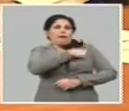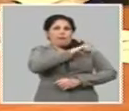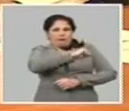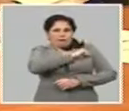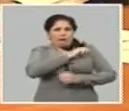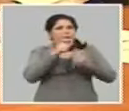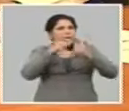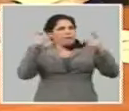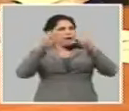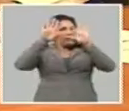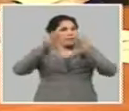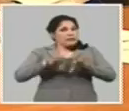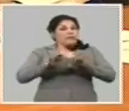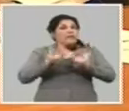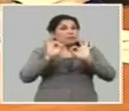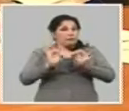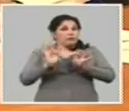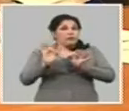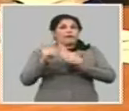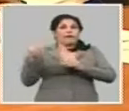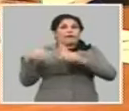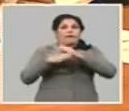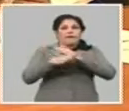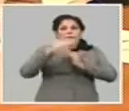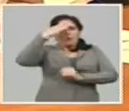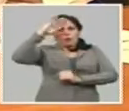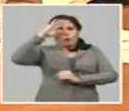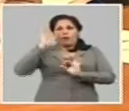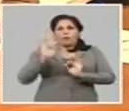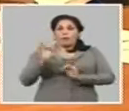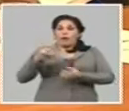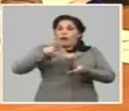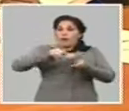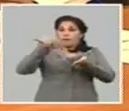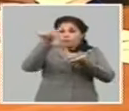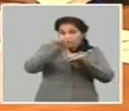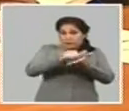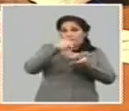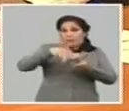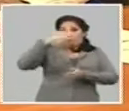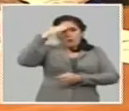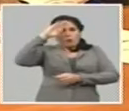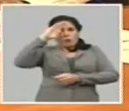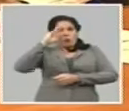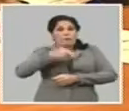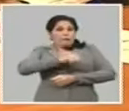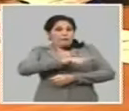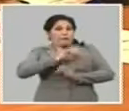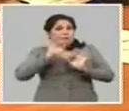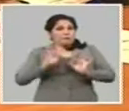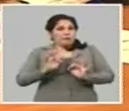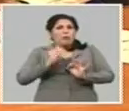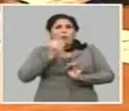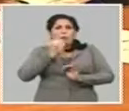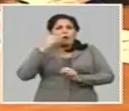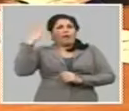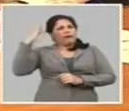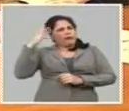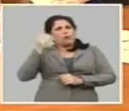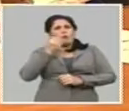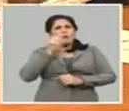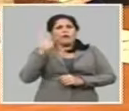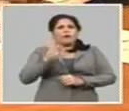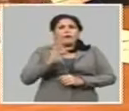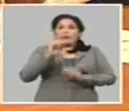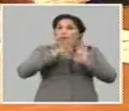grande las cifras de residentes cubanos que están ingresando legacy y hasta ayer allí hasta bien podían ingresar extranjeros al país